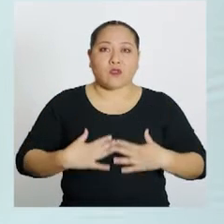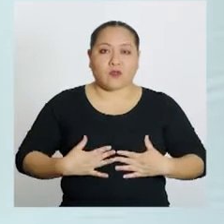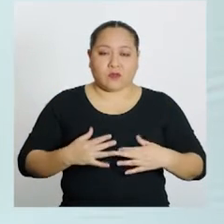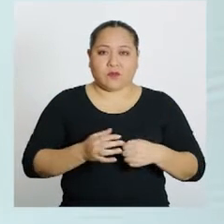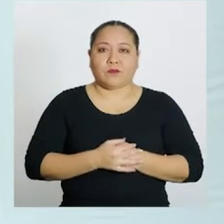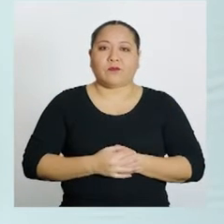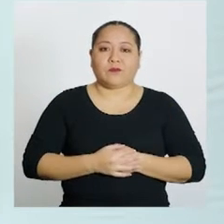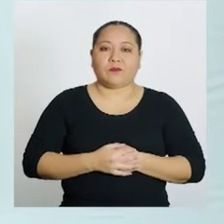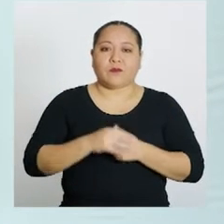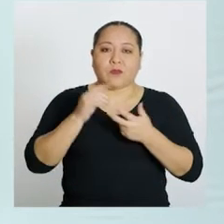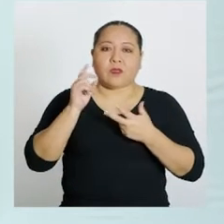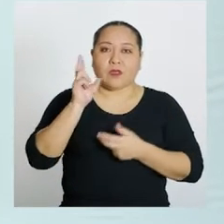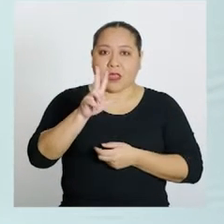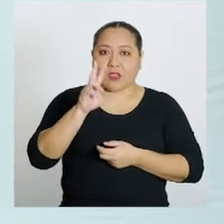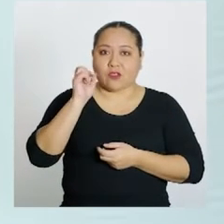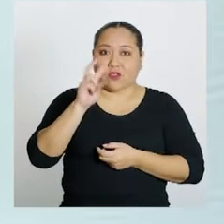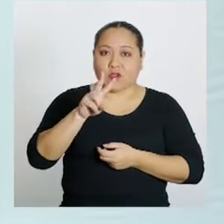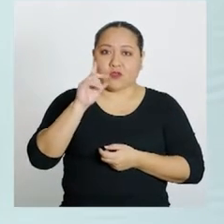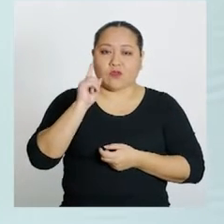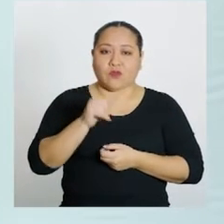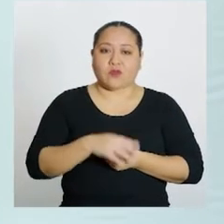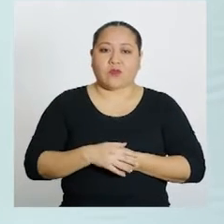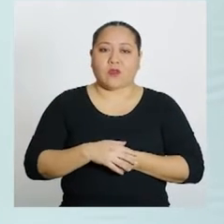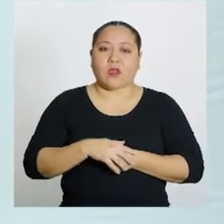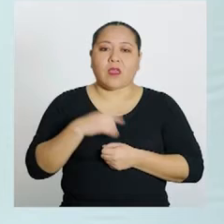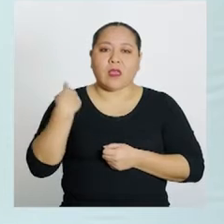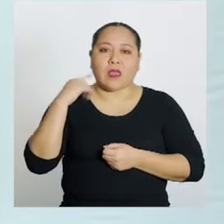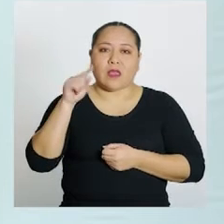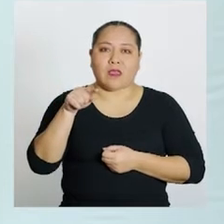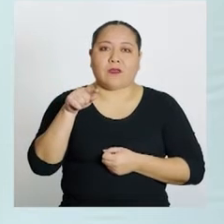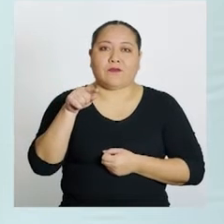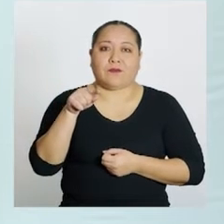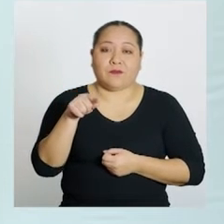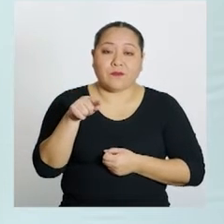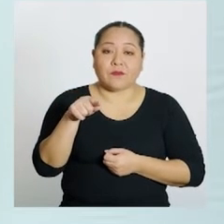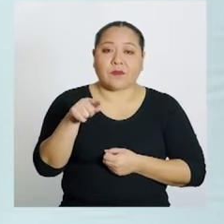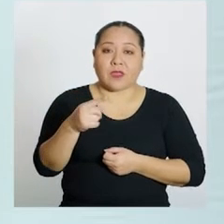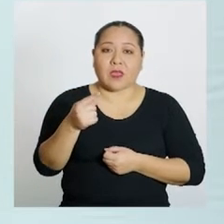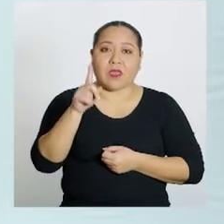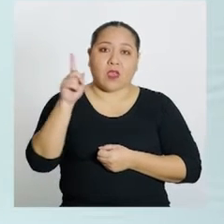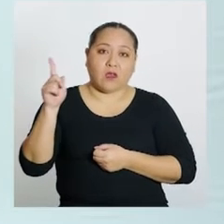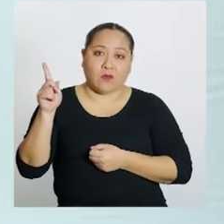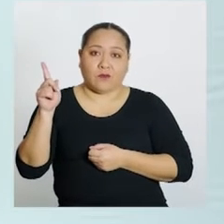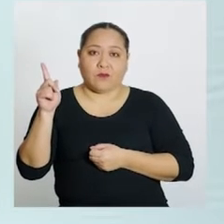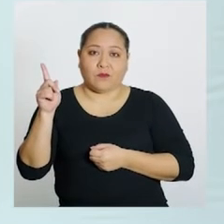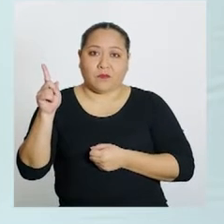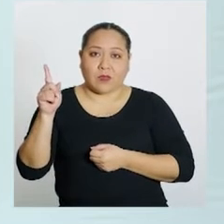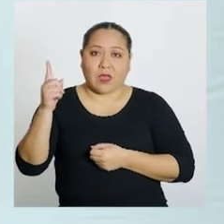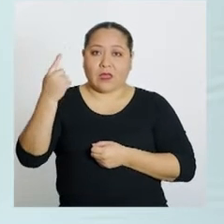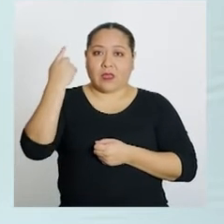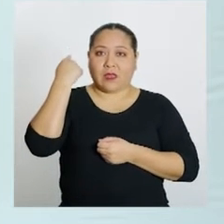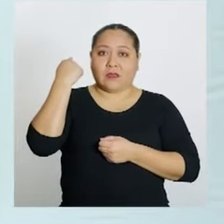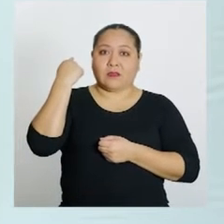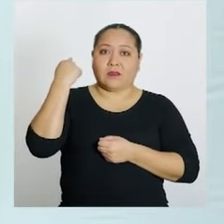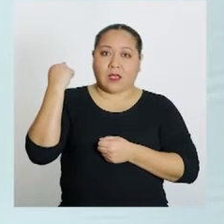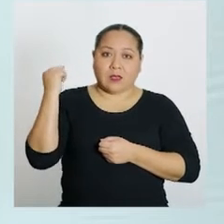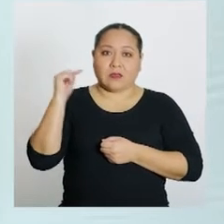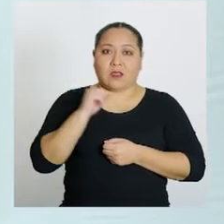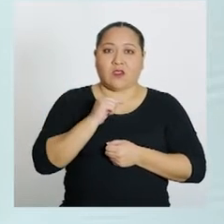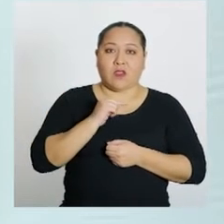torso. 3, 2, 1, va. Adelante, lado,